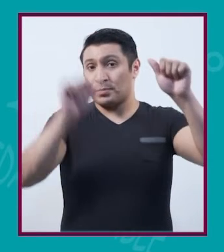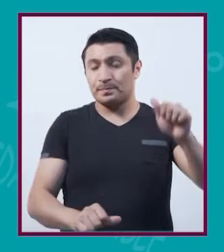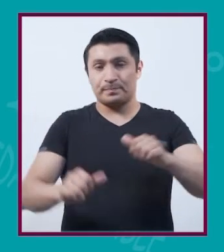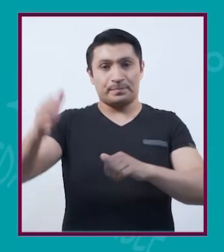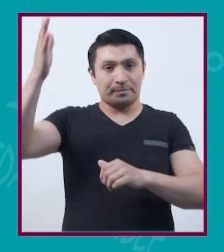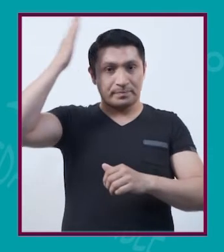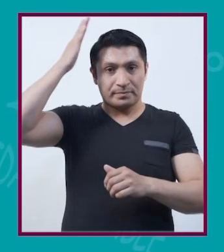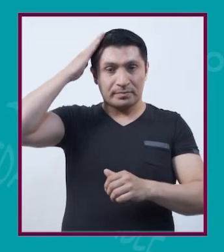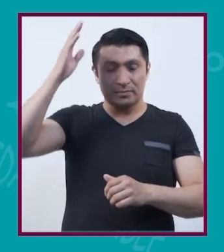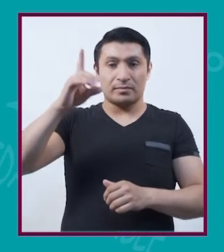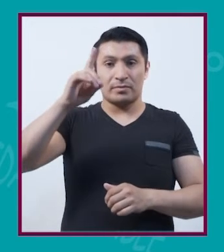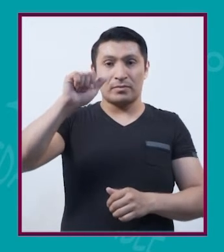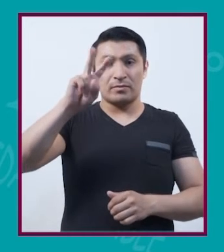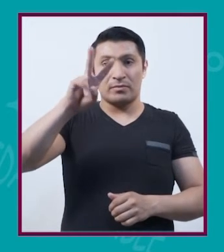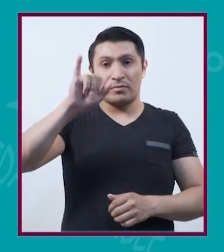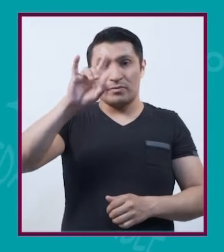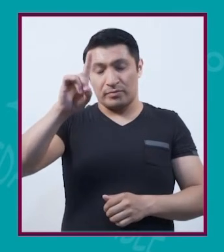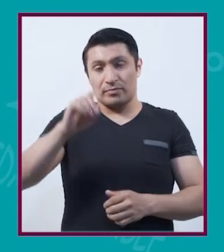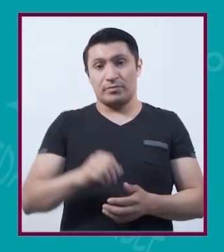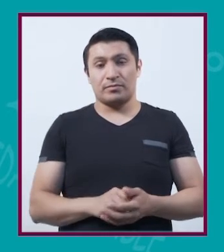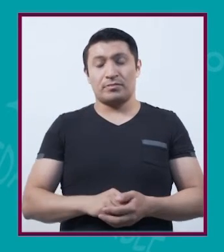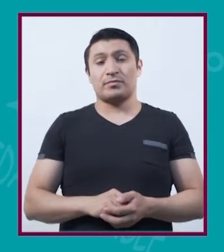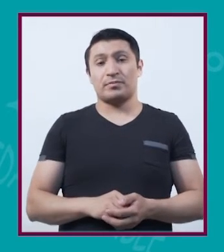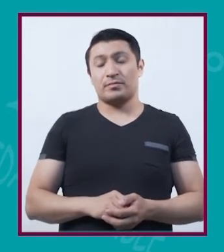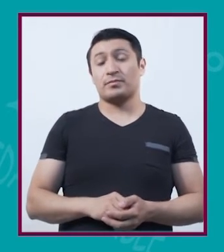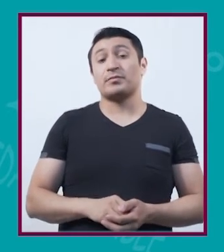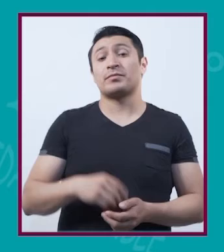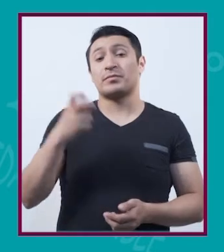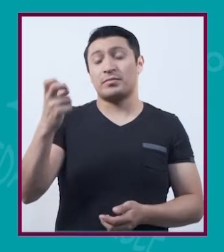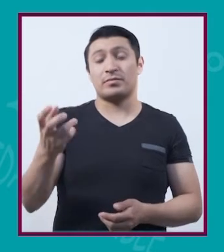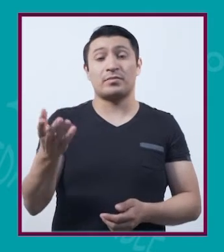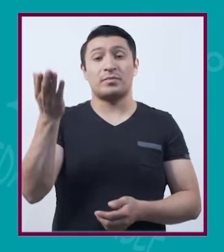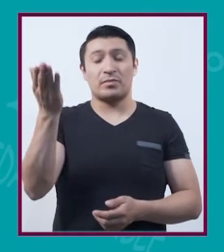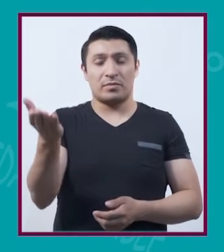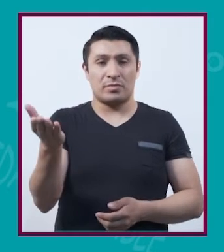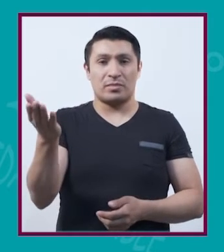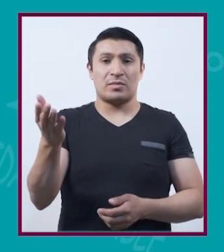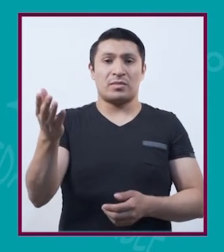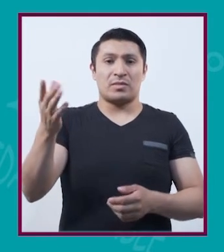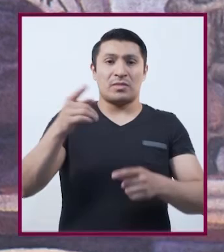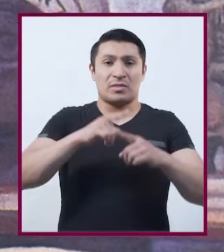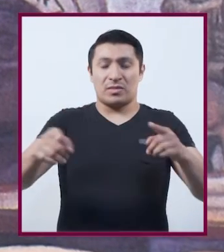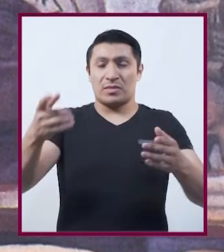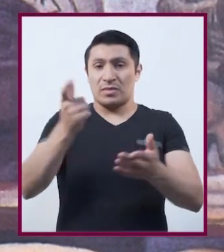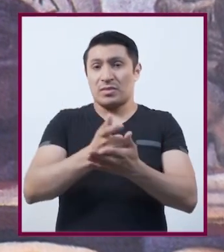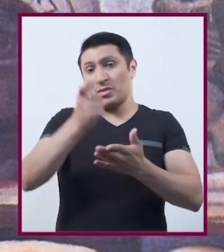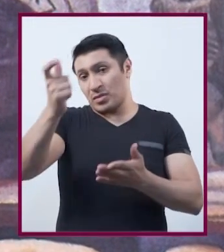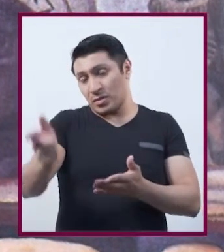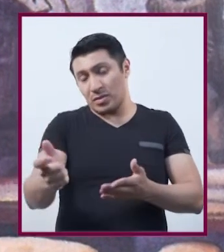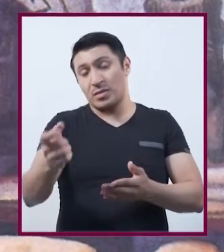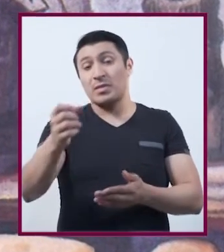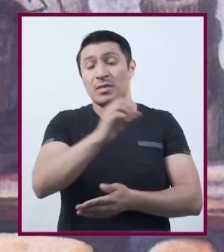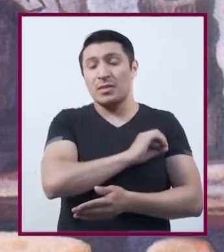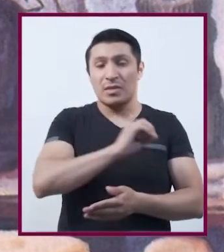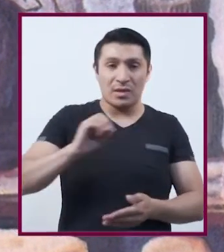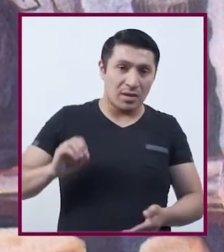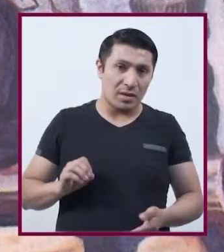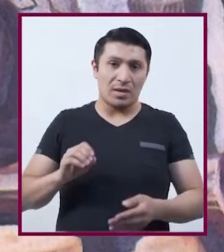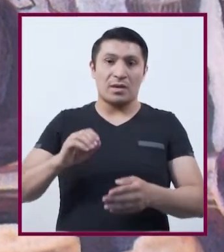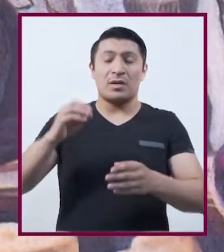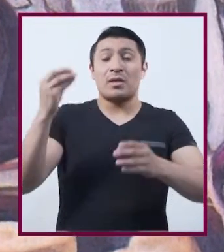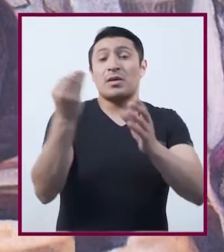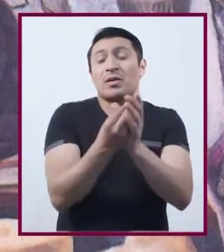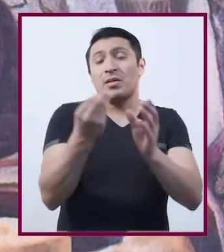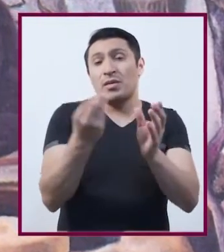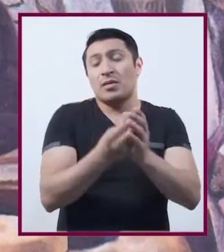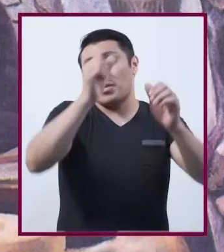Alfaro Siqueiros. Estos solicitaron la opción de pagar sus obligaciones fiscales mediante su obra plástica. La propuesta